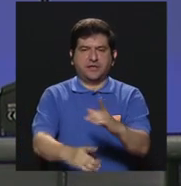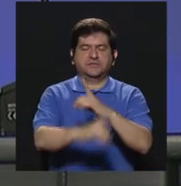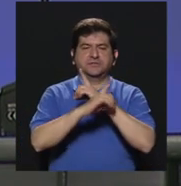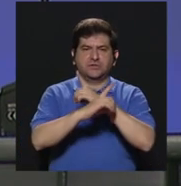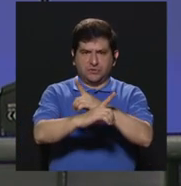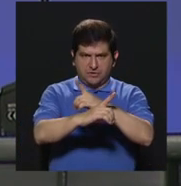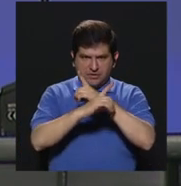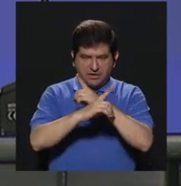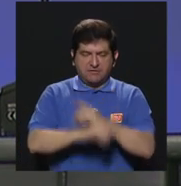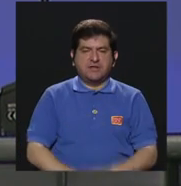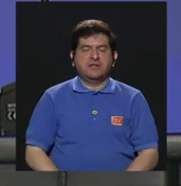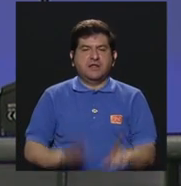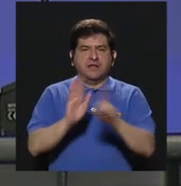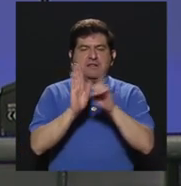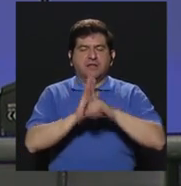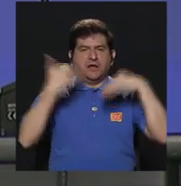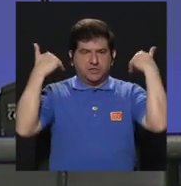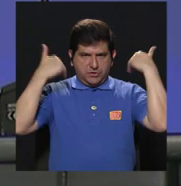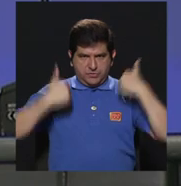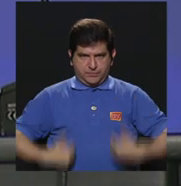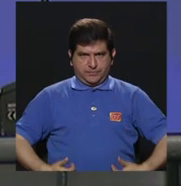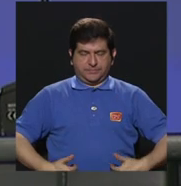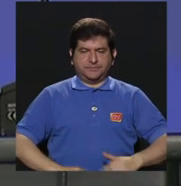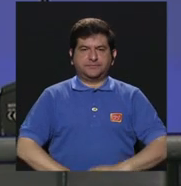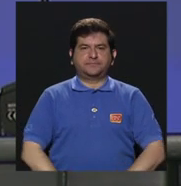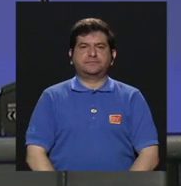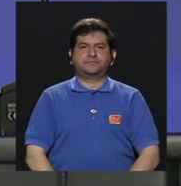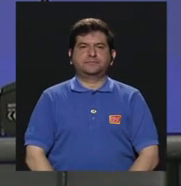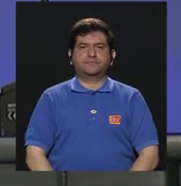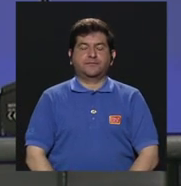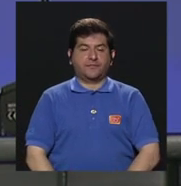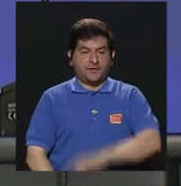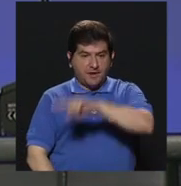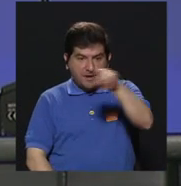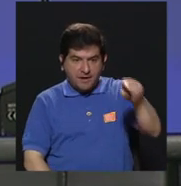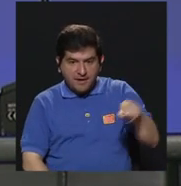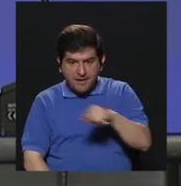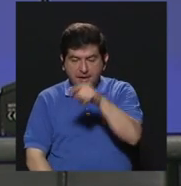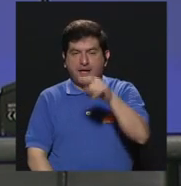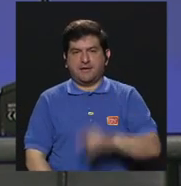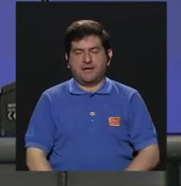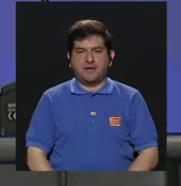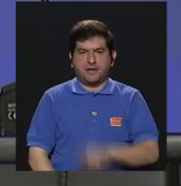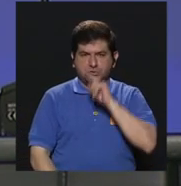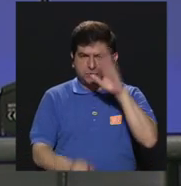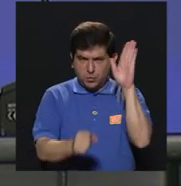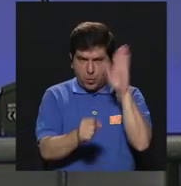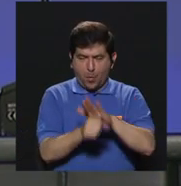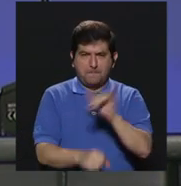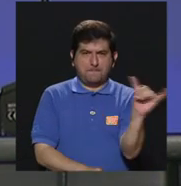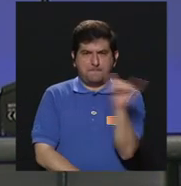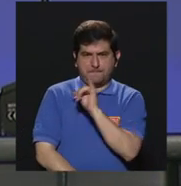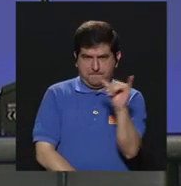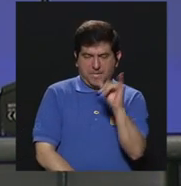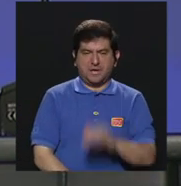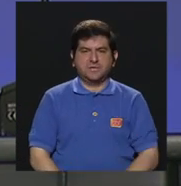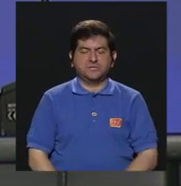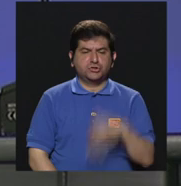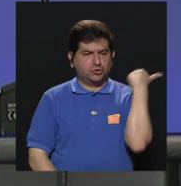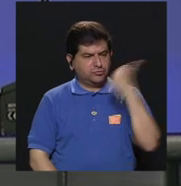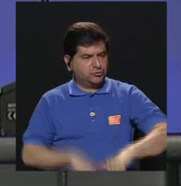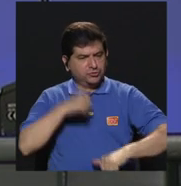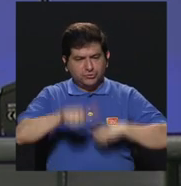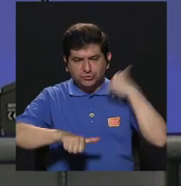defensa de los derechos humanos. Y ellas, comprometidas también en esa